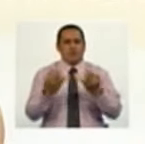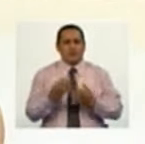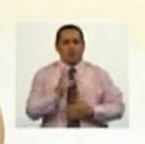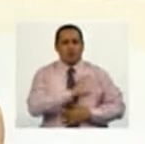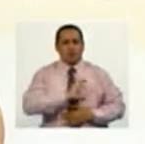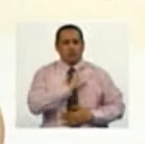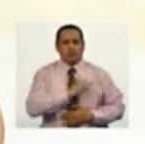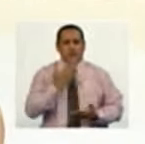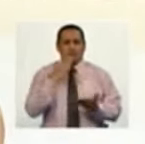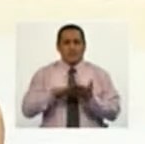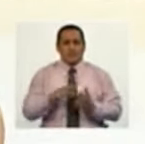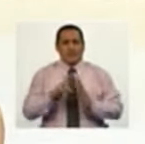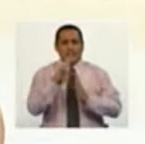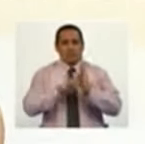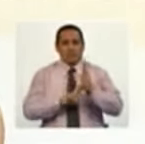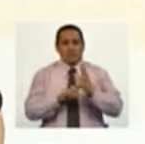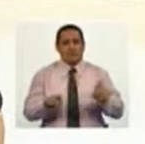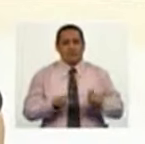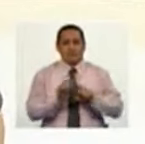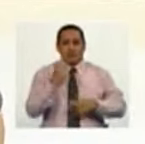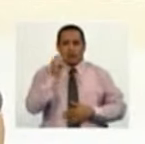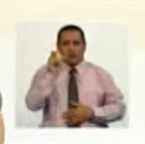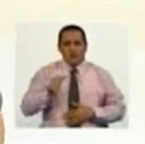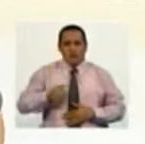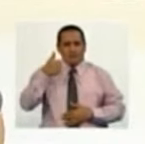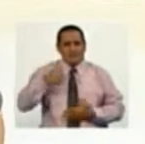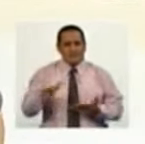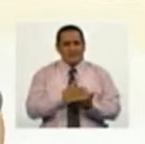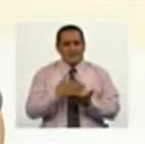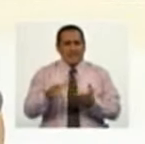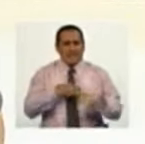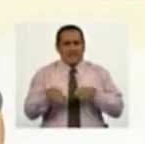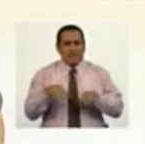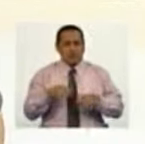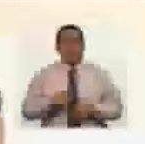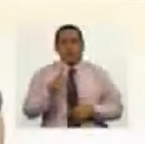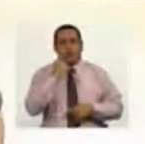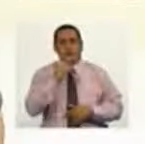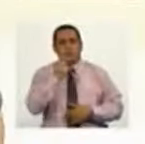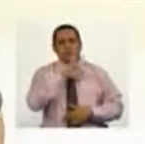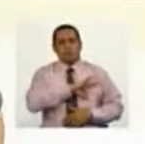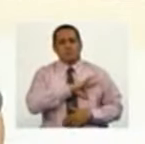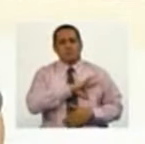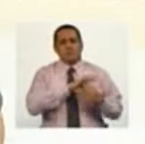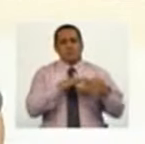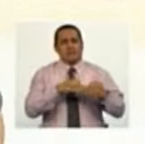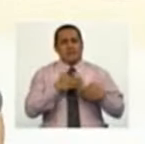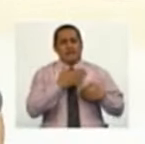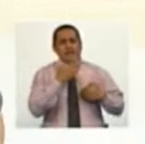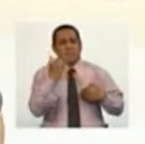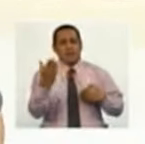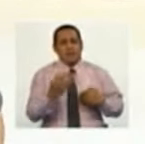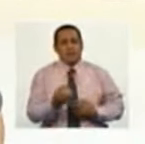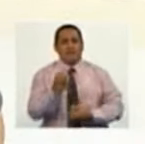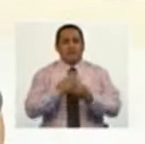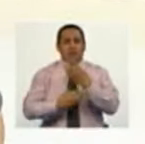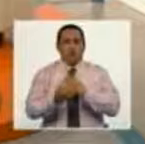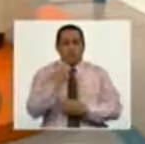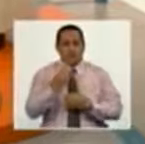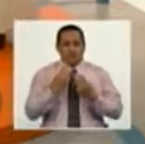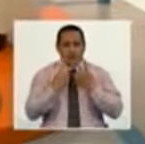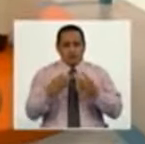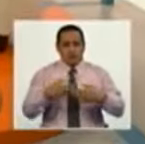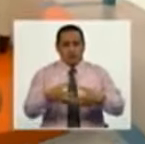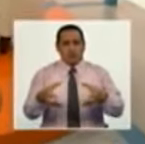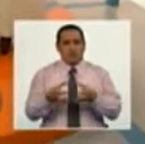ciertas conductas infractoras del reglamento y el empleador no hizo nada. Y el empleador se guardó la falta hasta que se le comunicó de